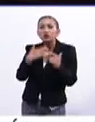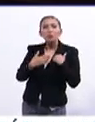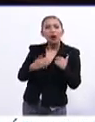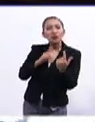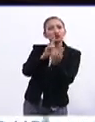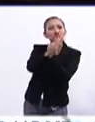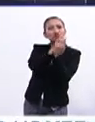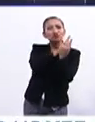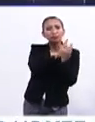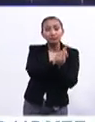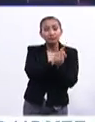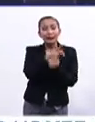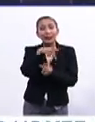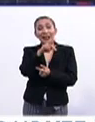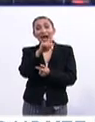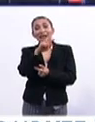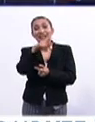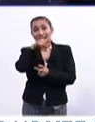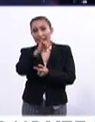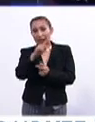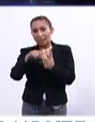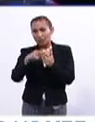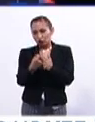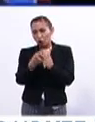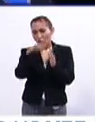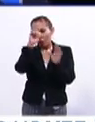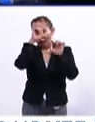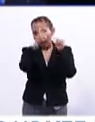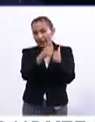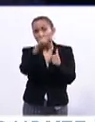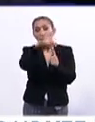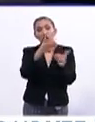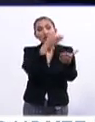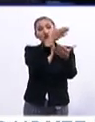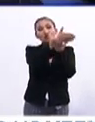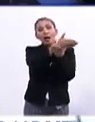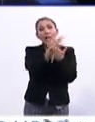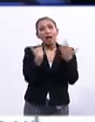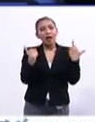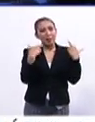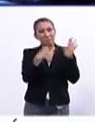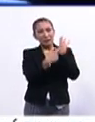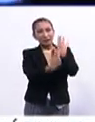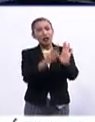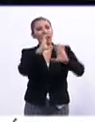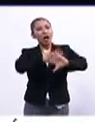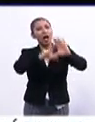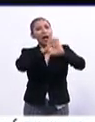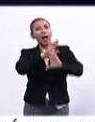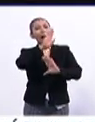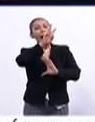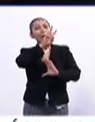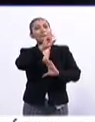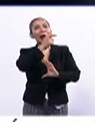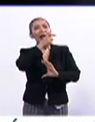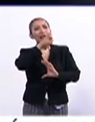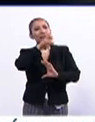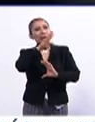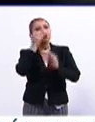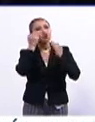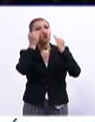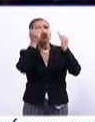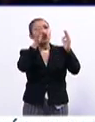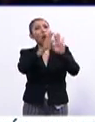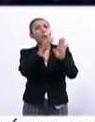demás seres humanos kandinsky comenzó su vida artística cuando asistí a una representación de ópera de wagner donde